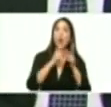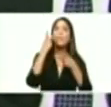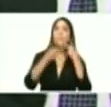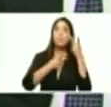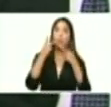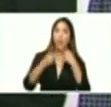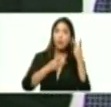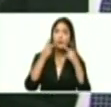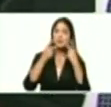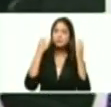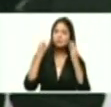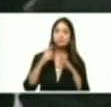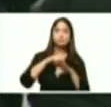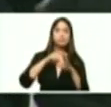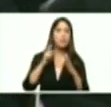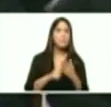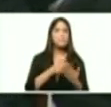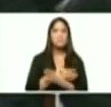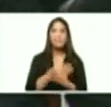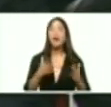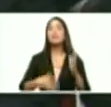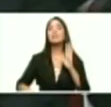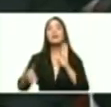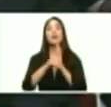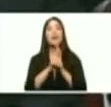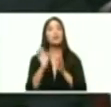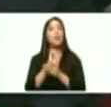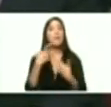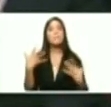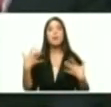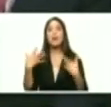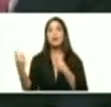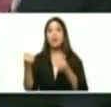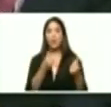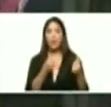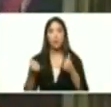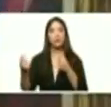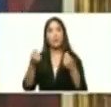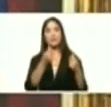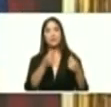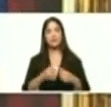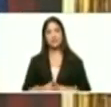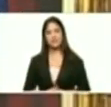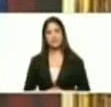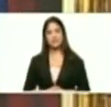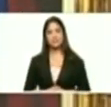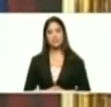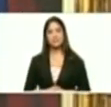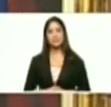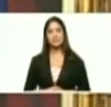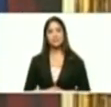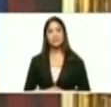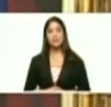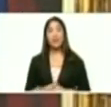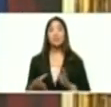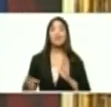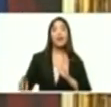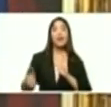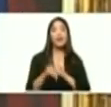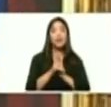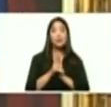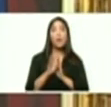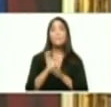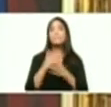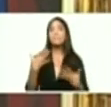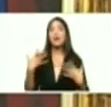plena, absolutamente plena, del decreto de emergencia económica, así que con la mano del decreto de emergencia